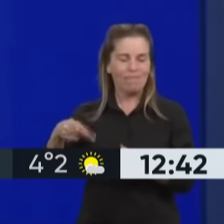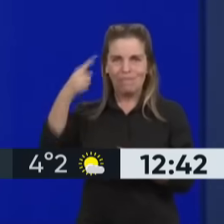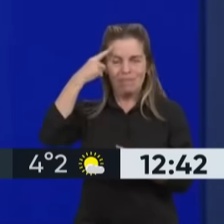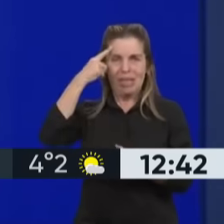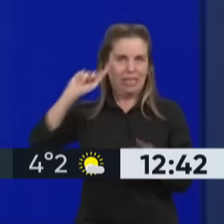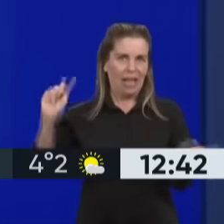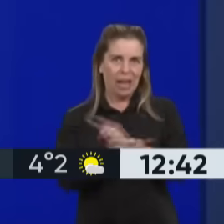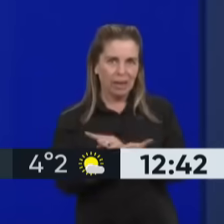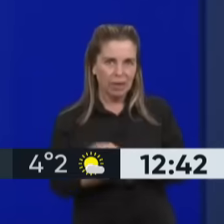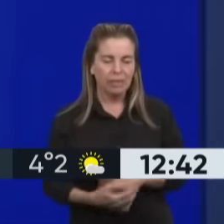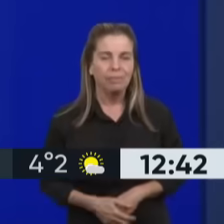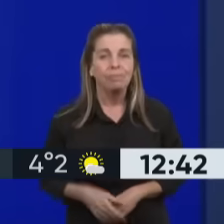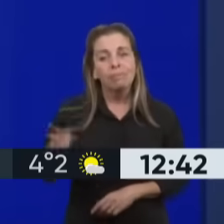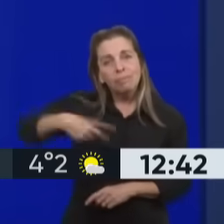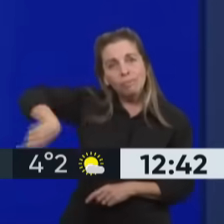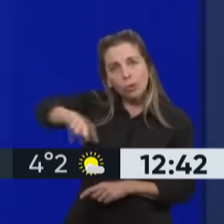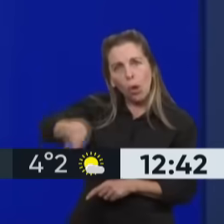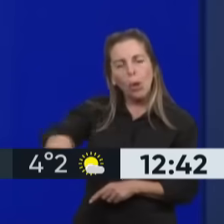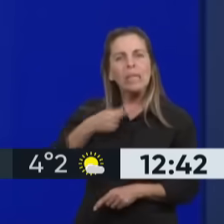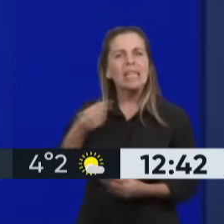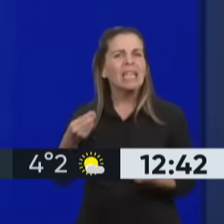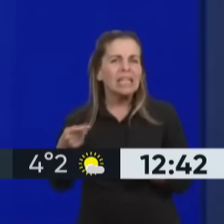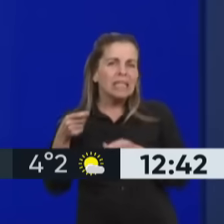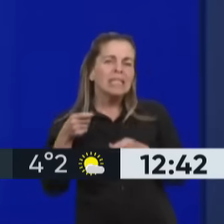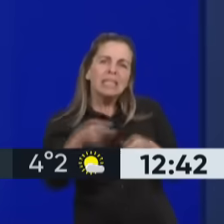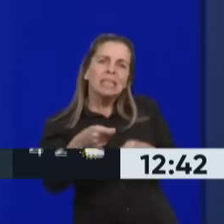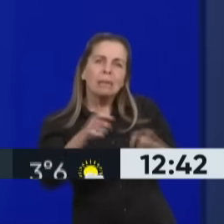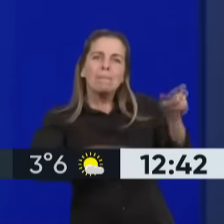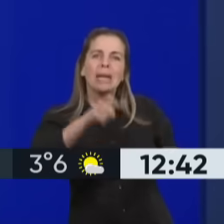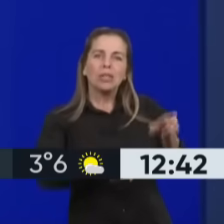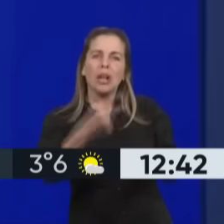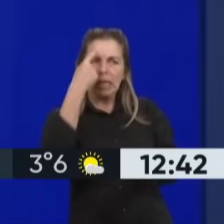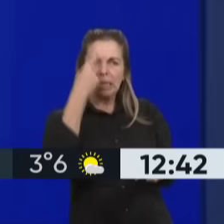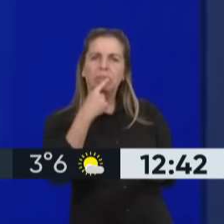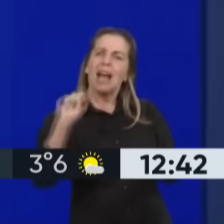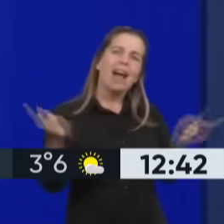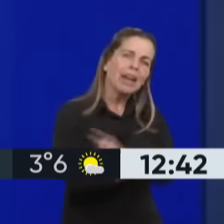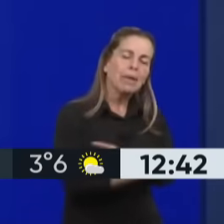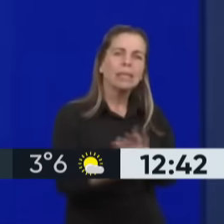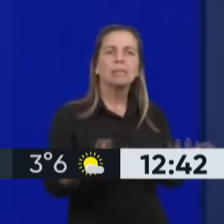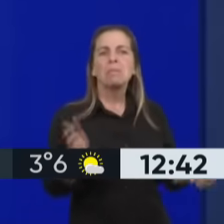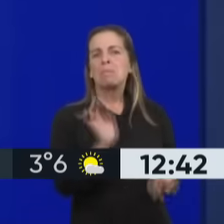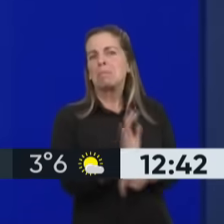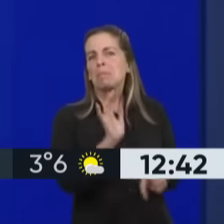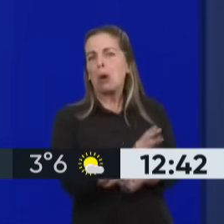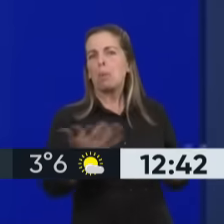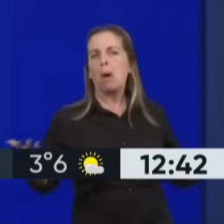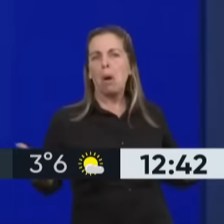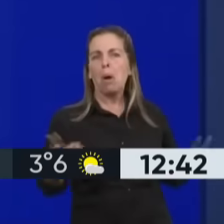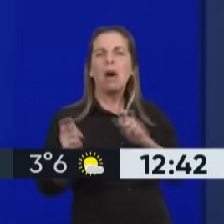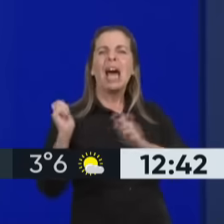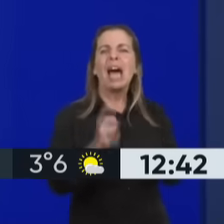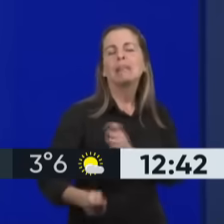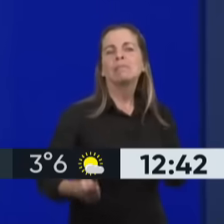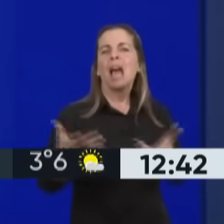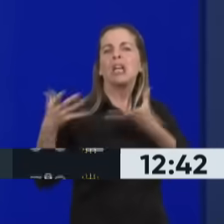públicamente. Ellos le quieren hacer creer a la gente que los resultados pueden aparecer por arte de magia. De esa